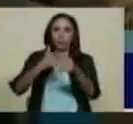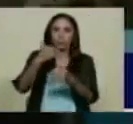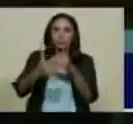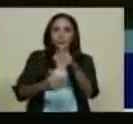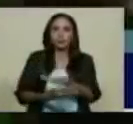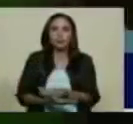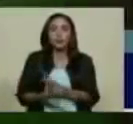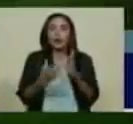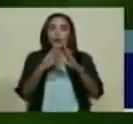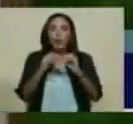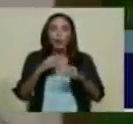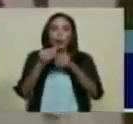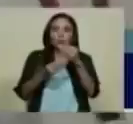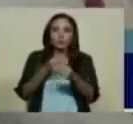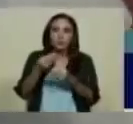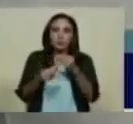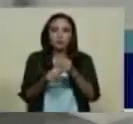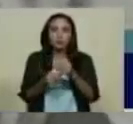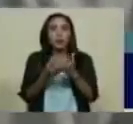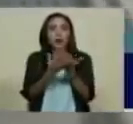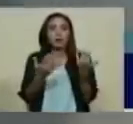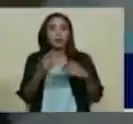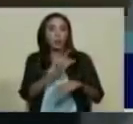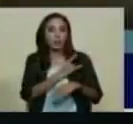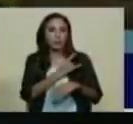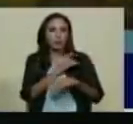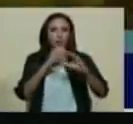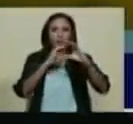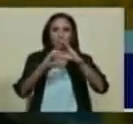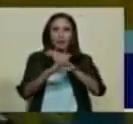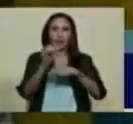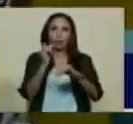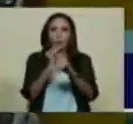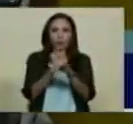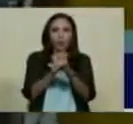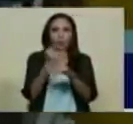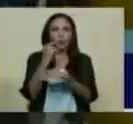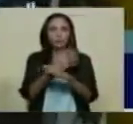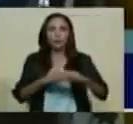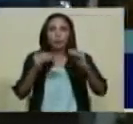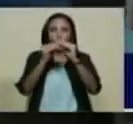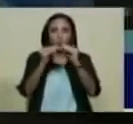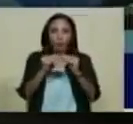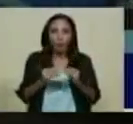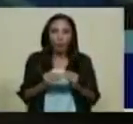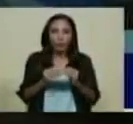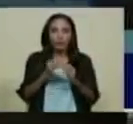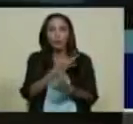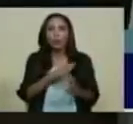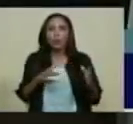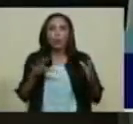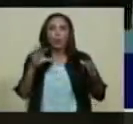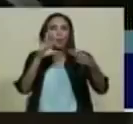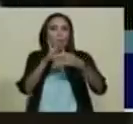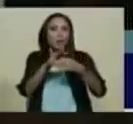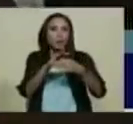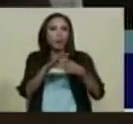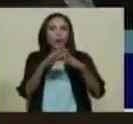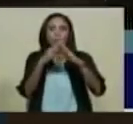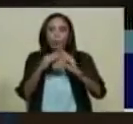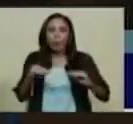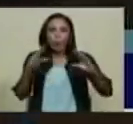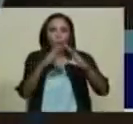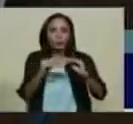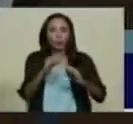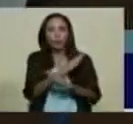Universidad Nacional de las Telecomunicaciones va a ser el engranaje, el engranaje perfecto de todas